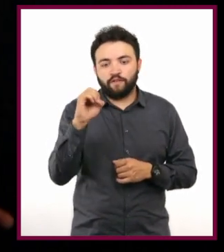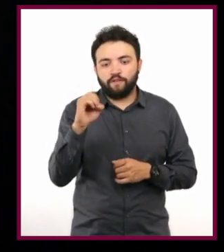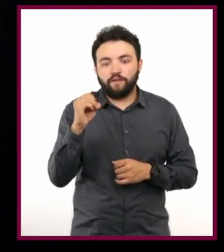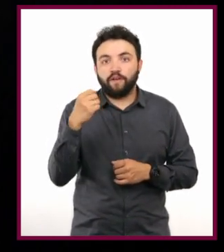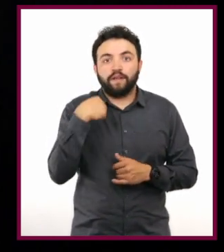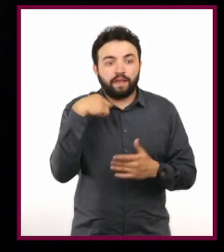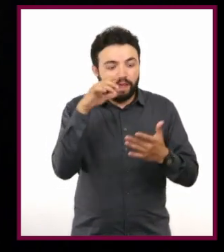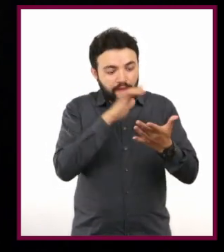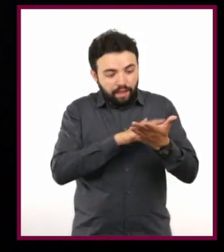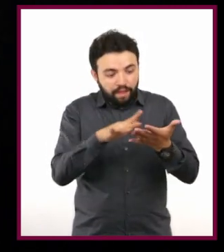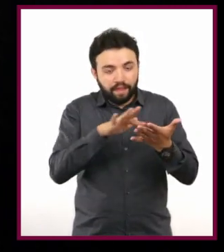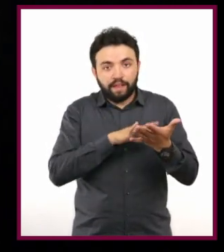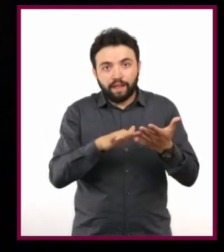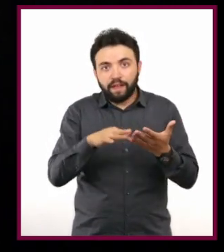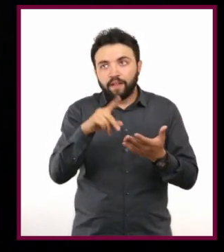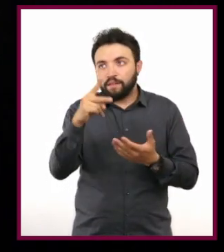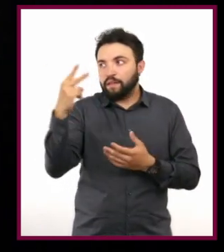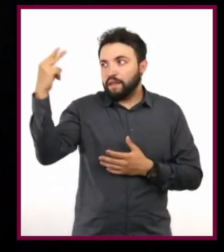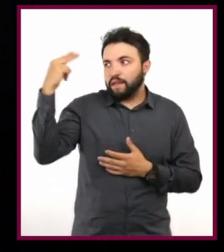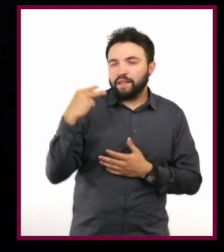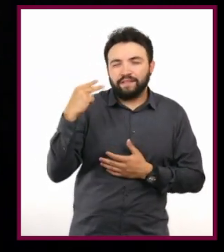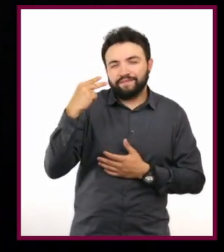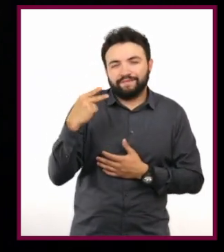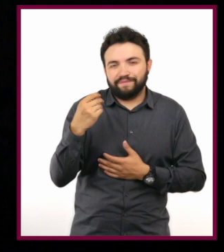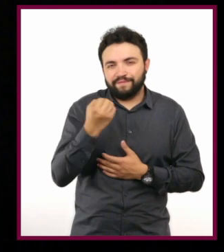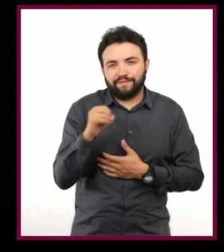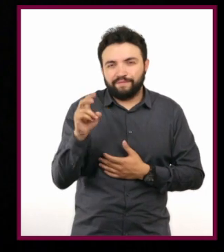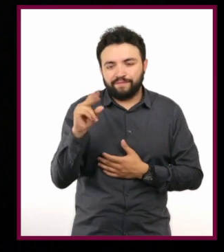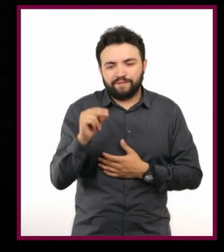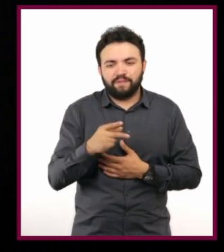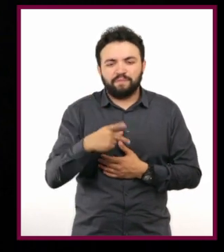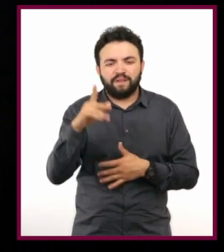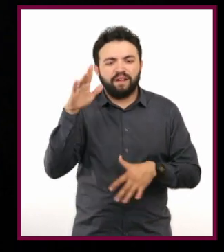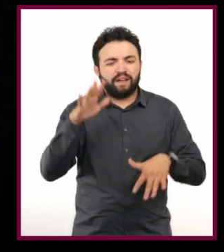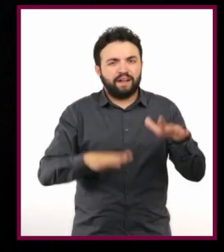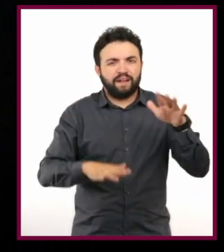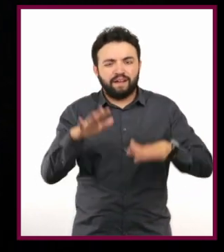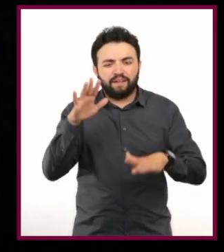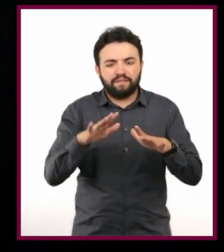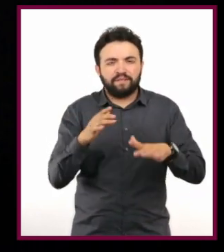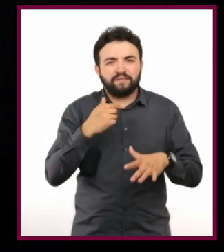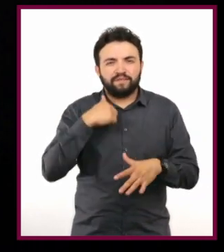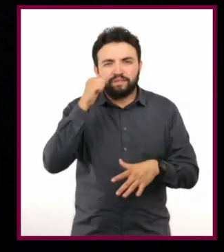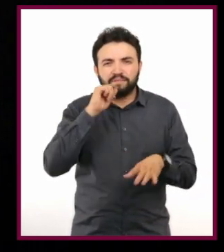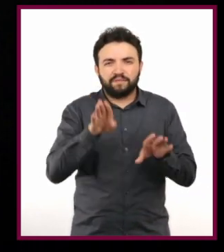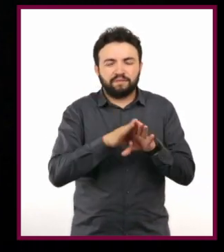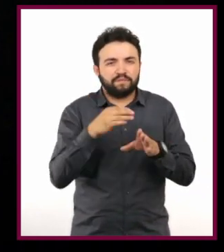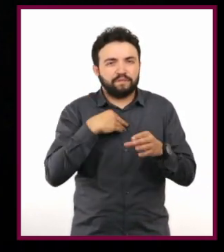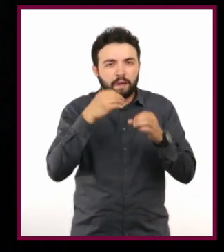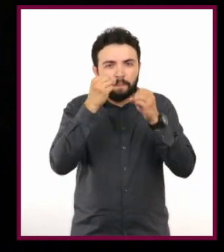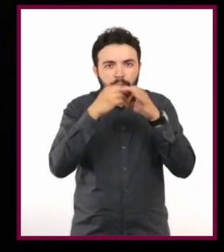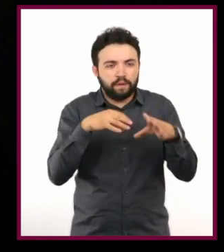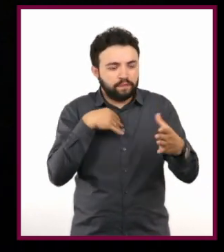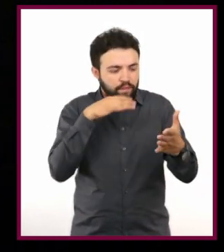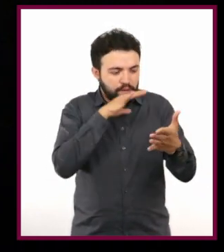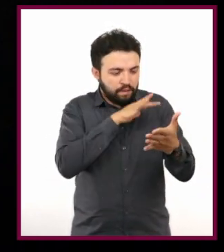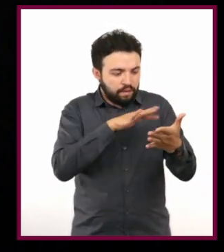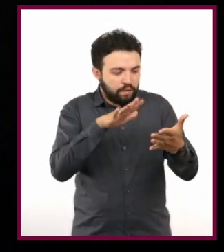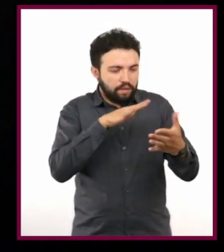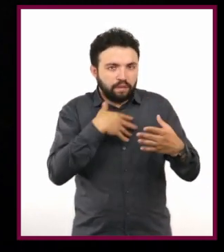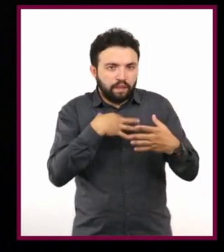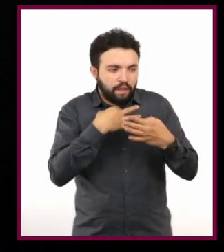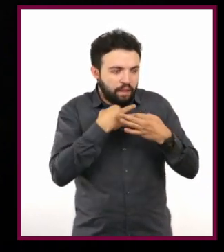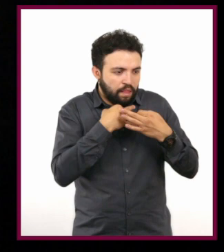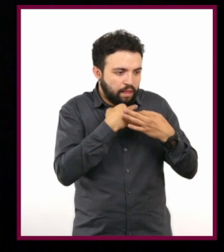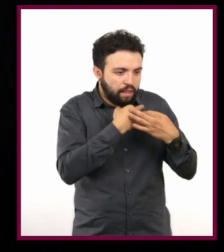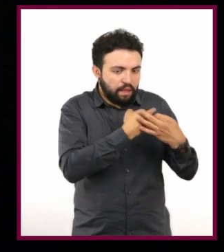Obvio que no me iba a quedar leyendo mientras ustedes me contemplaban. Pero a veces me pierdo en las páginas de los